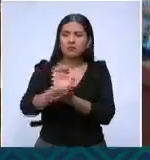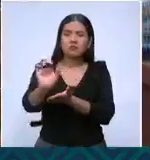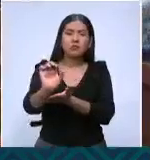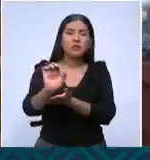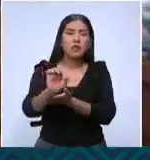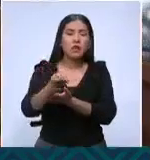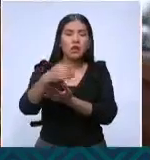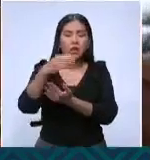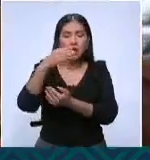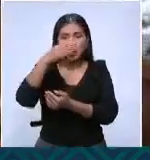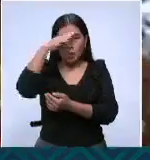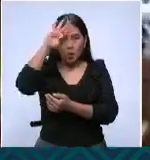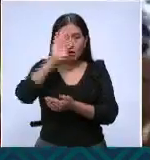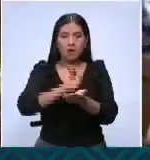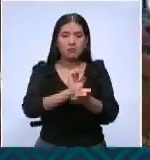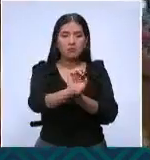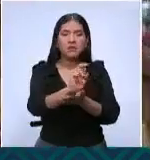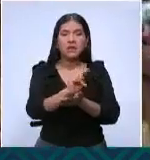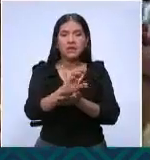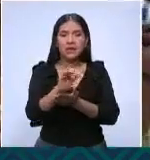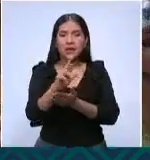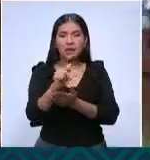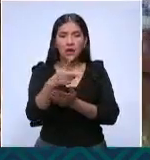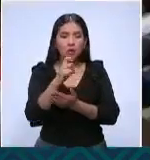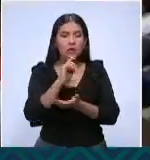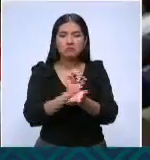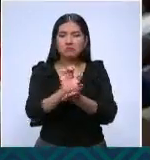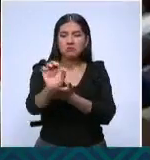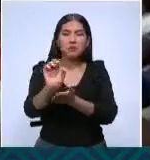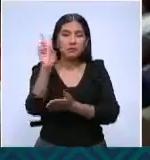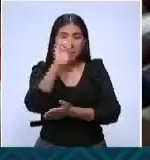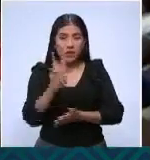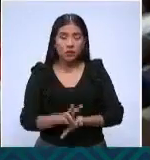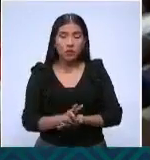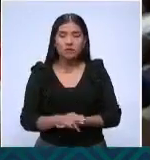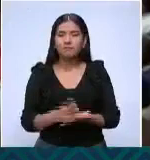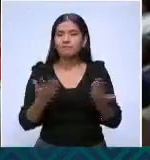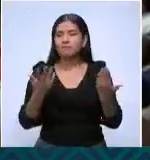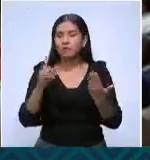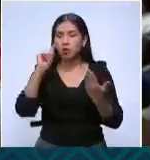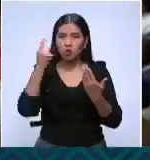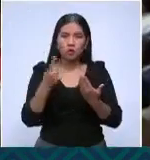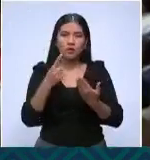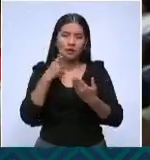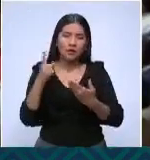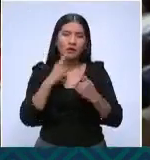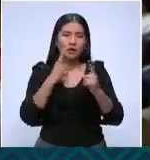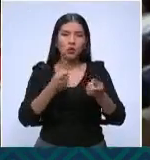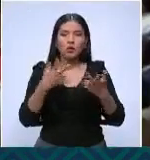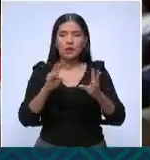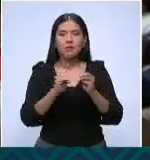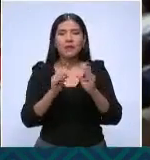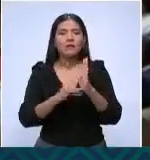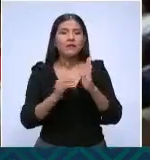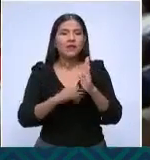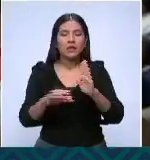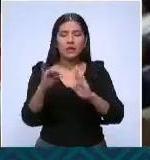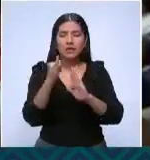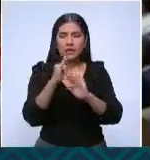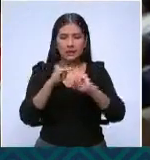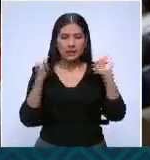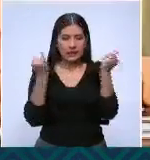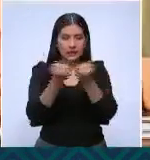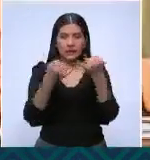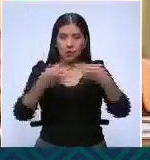a Nicaragua y Venezuela de la próxima Cumbre de las Américas, lo único que consiguió es debilitar la institucionalidad de